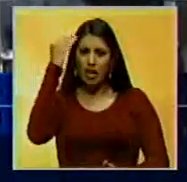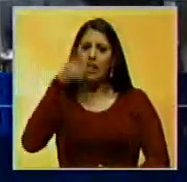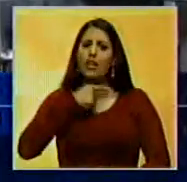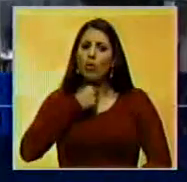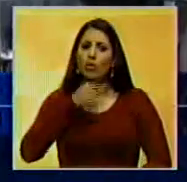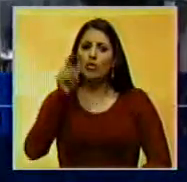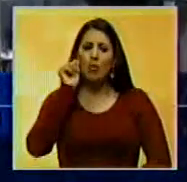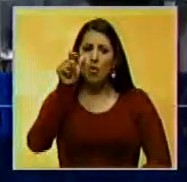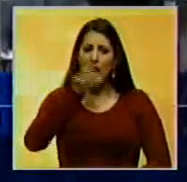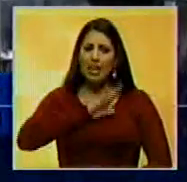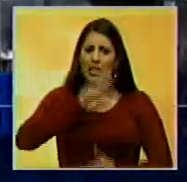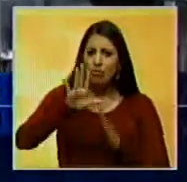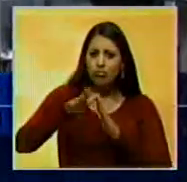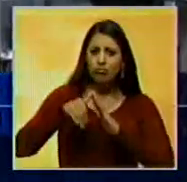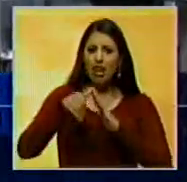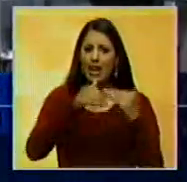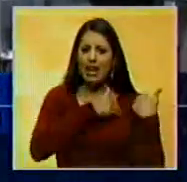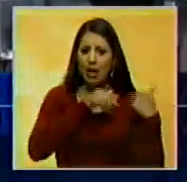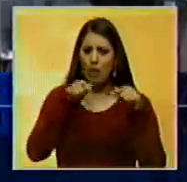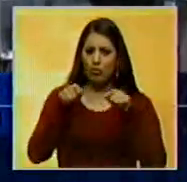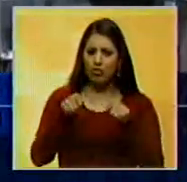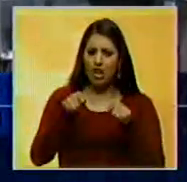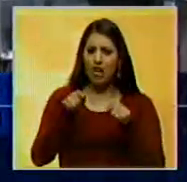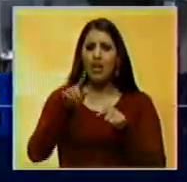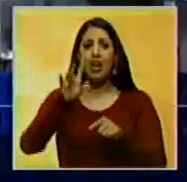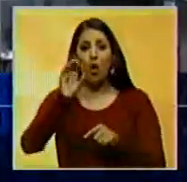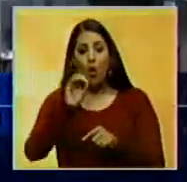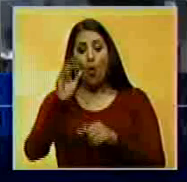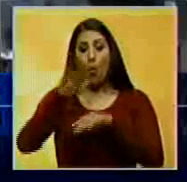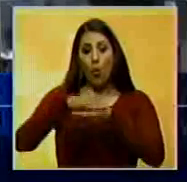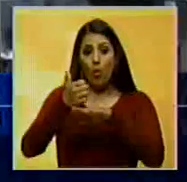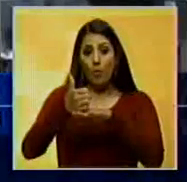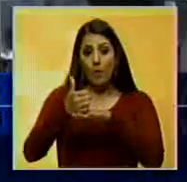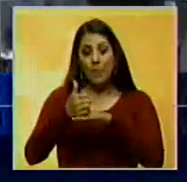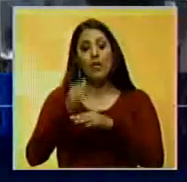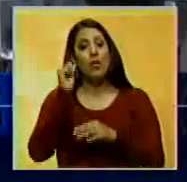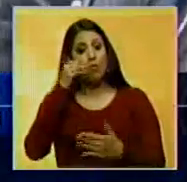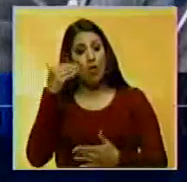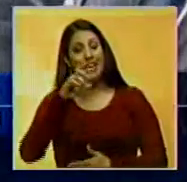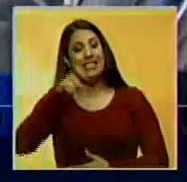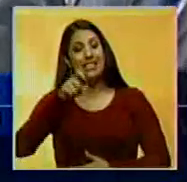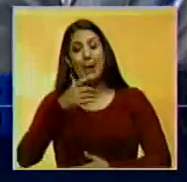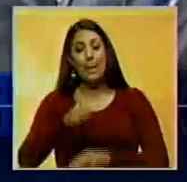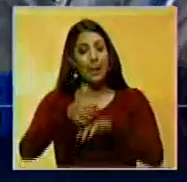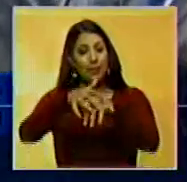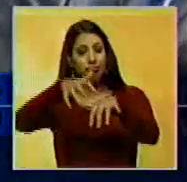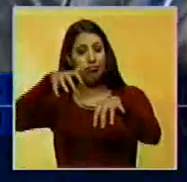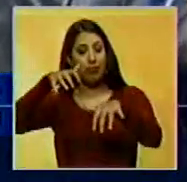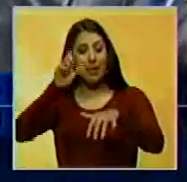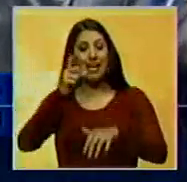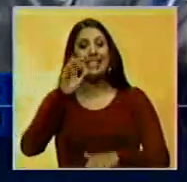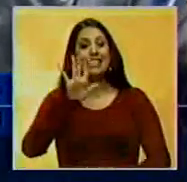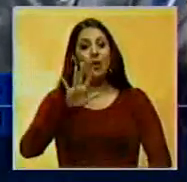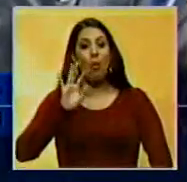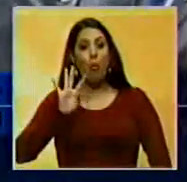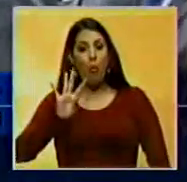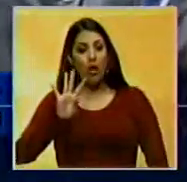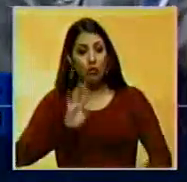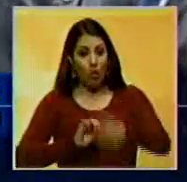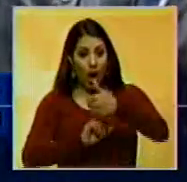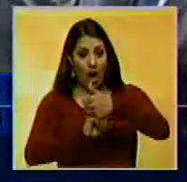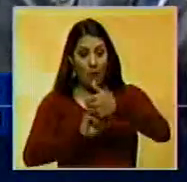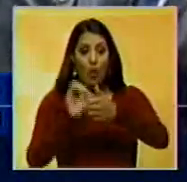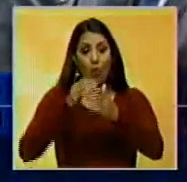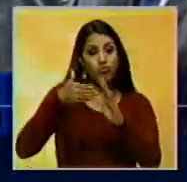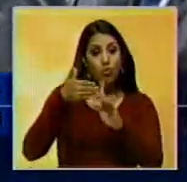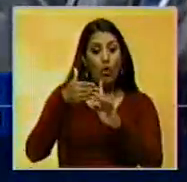mandataria cometió los delitos de responsabilidad por los cuales se les acusa rusf necesita una mayoría calificada de 54 votos en su